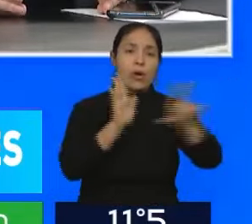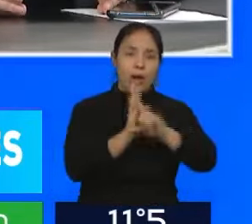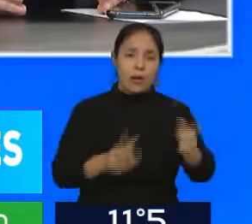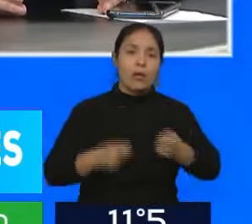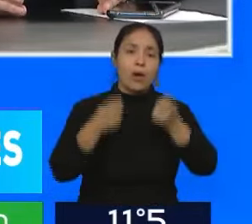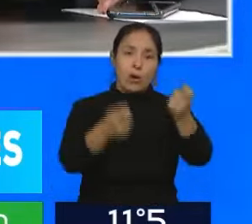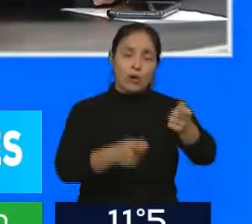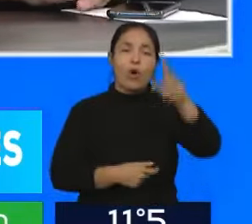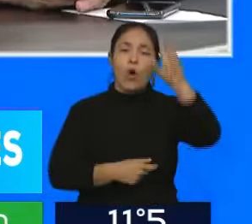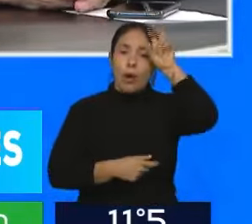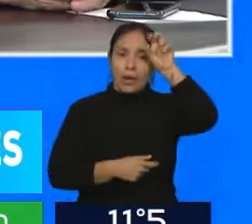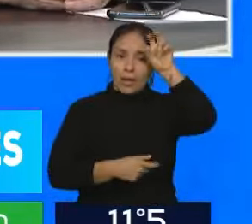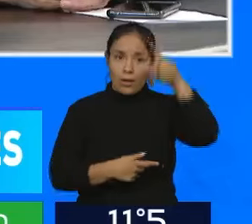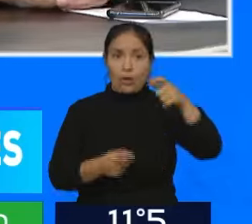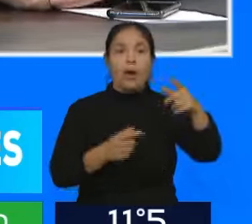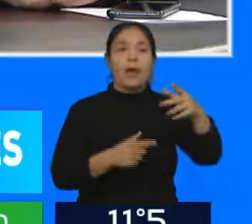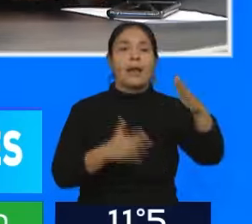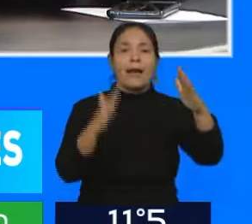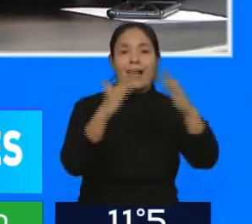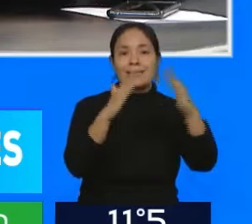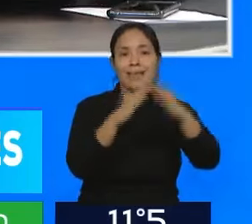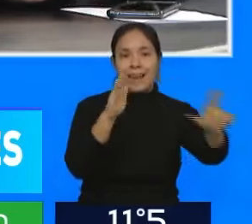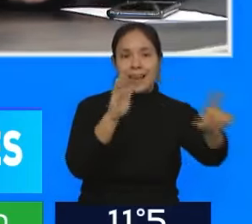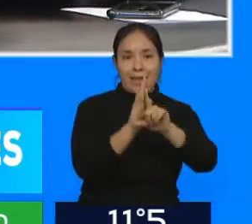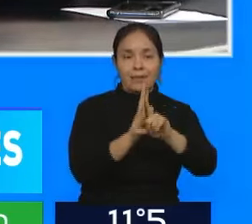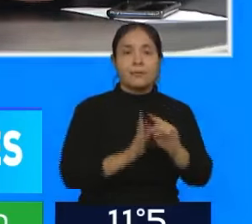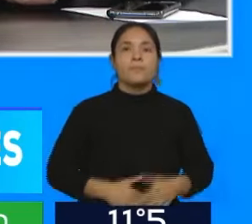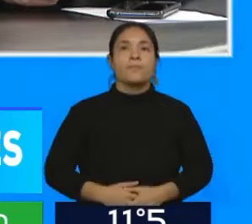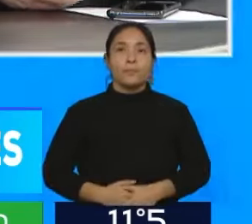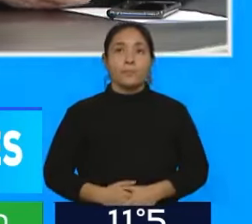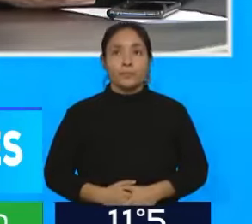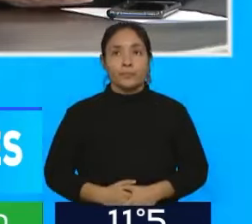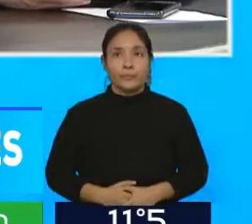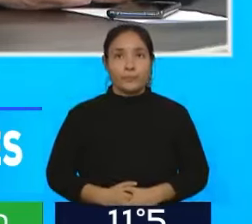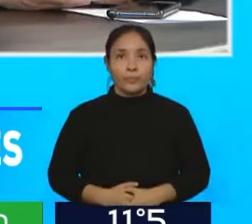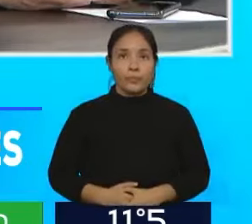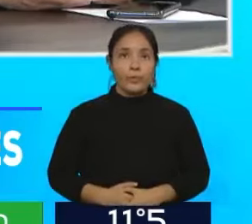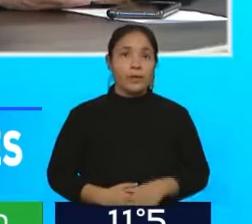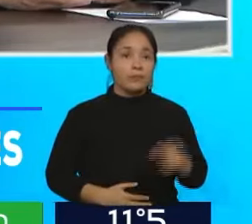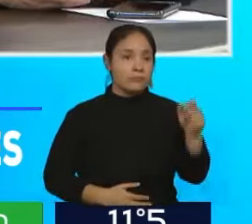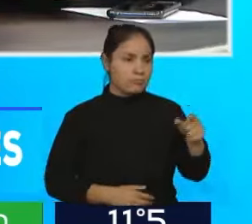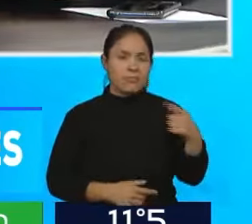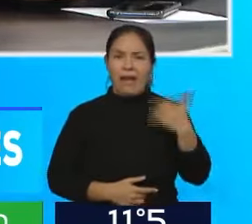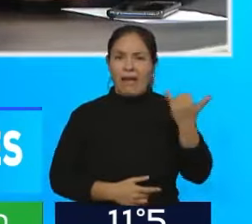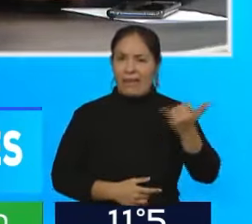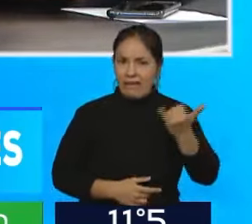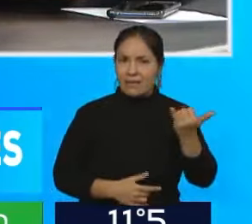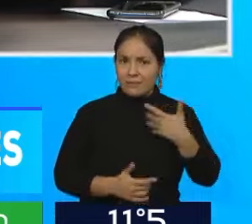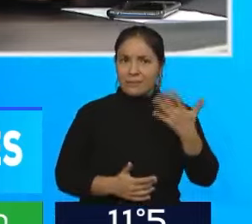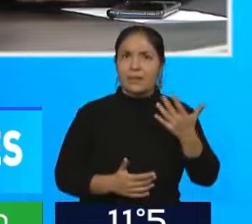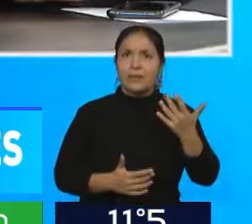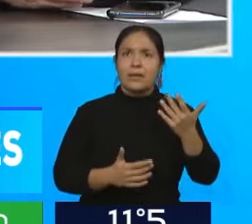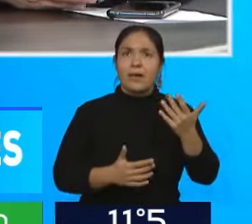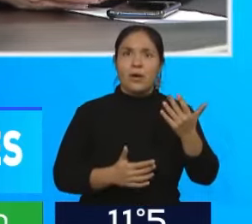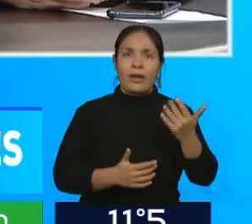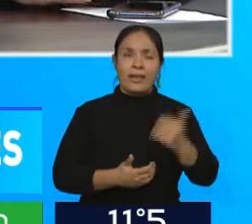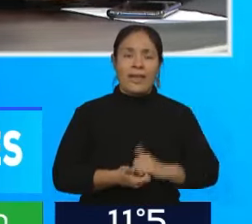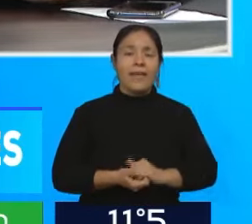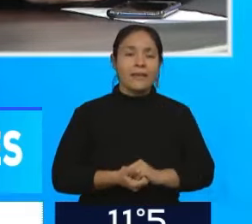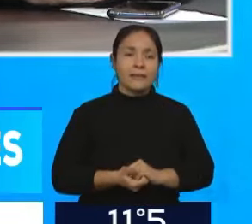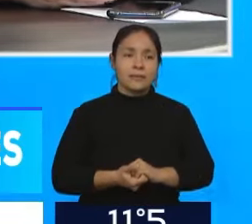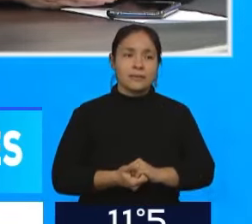Alfredo Cornejo a la legislatura de ganar oralidad. Y ahí él hace una crítica muy fuerte. La oralidad va a dejar al